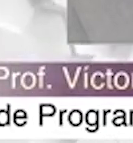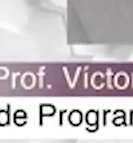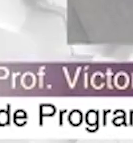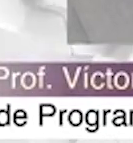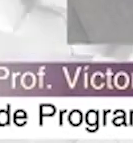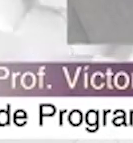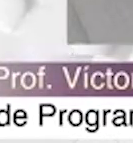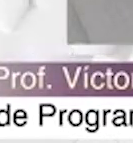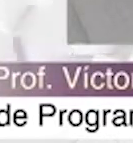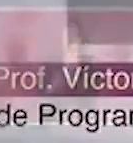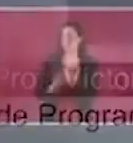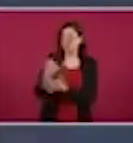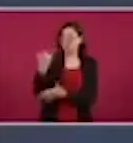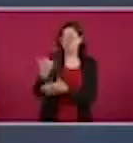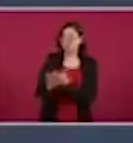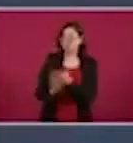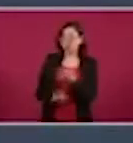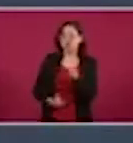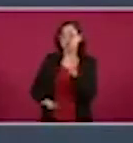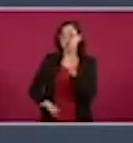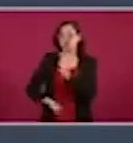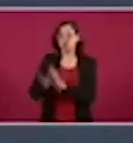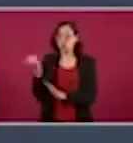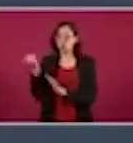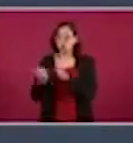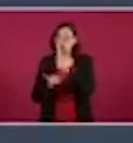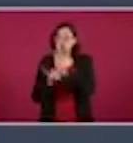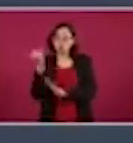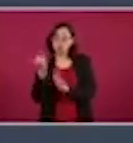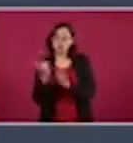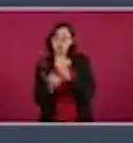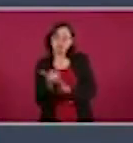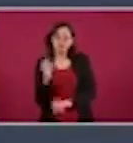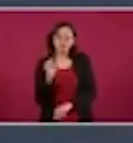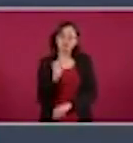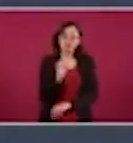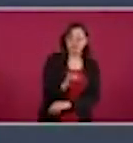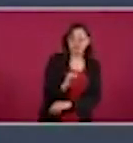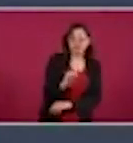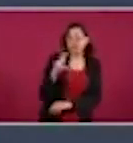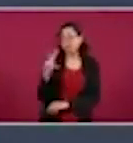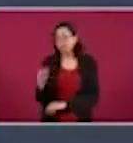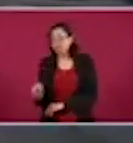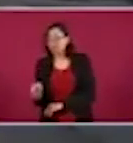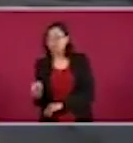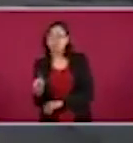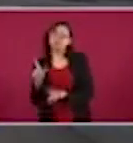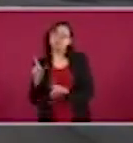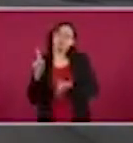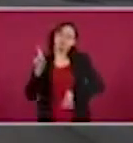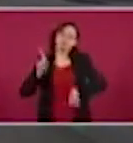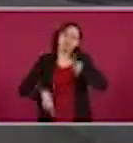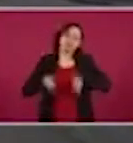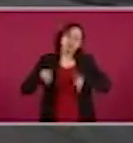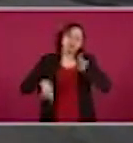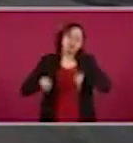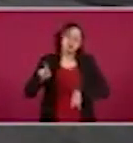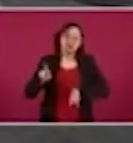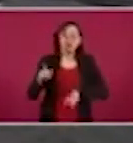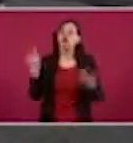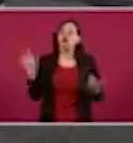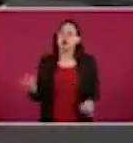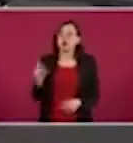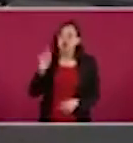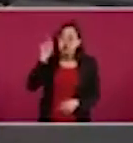con toda responsabilidad para que ningún enfermo se quede fuera de los hospitales de esta pandemia que nos